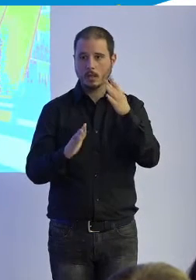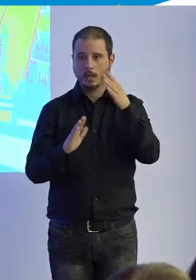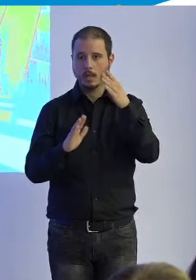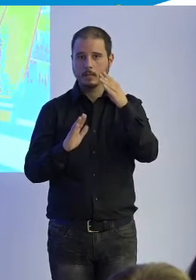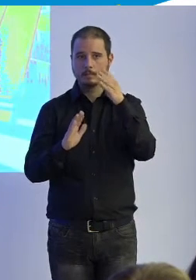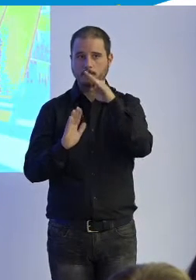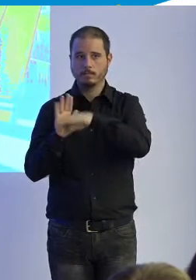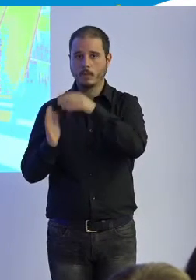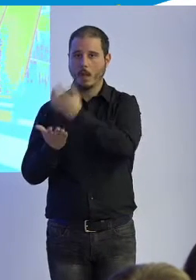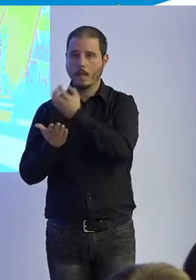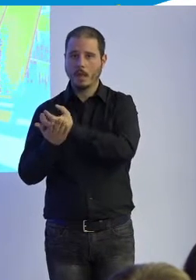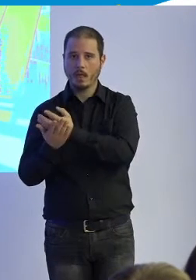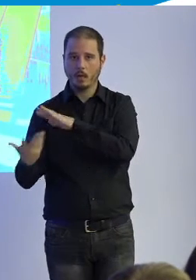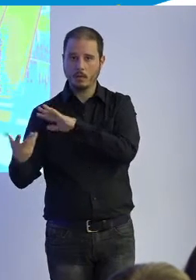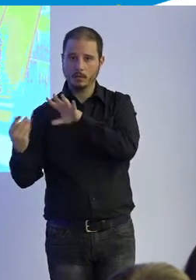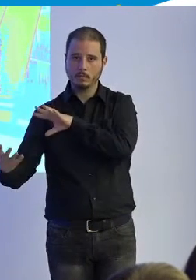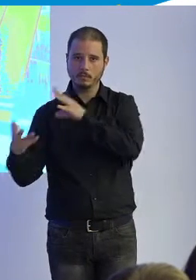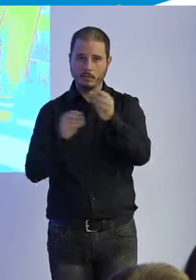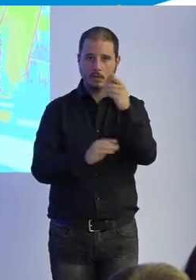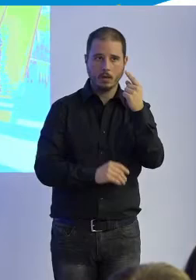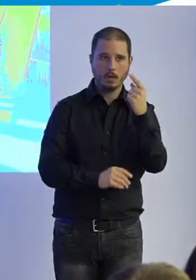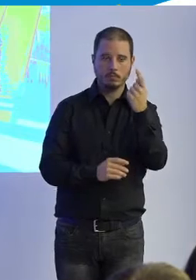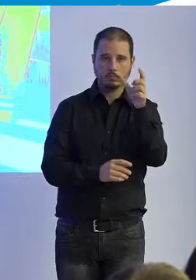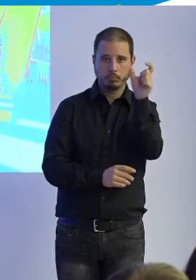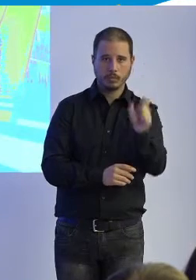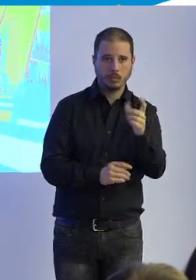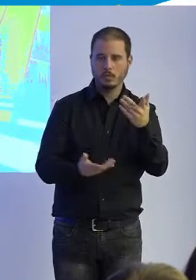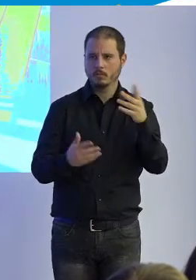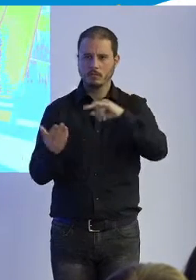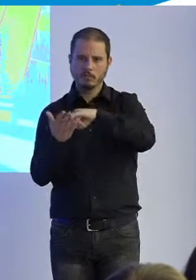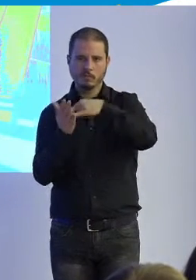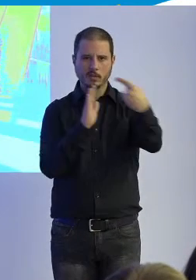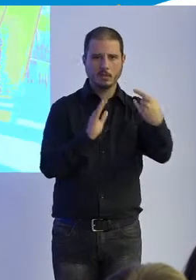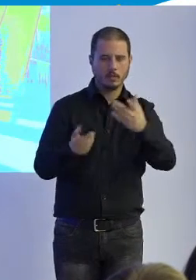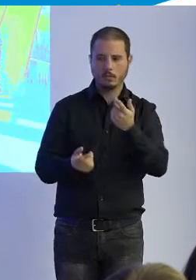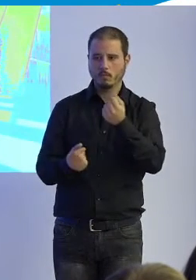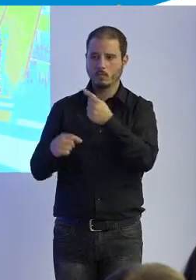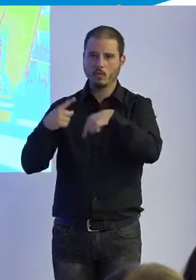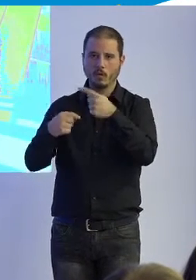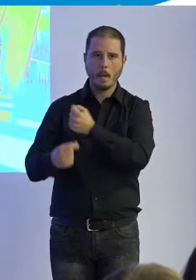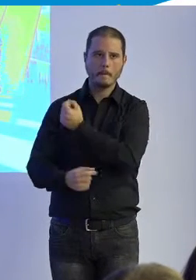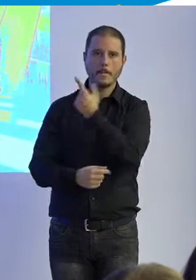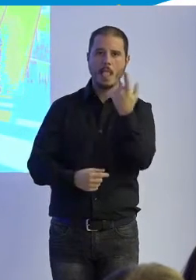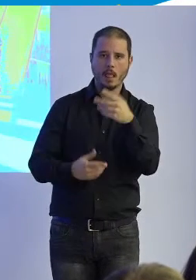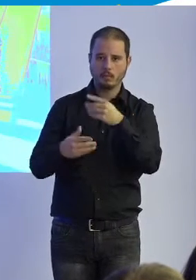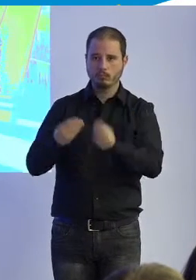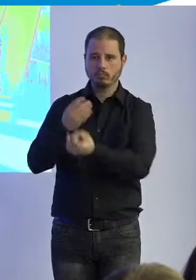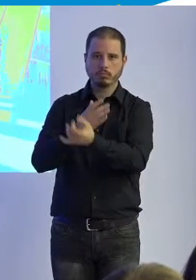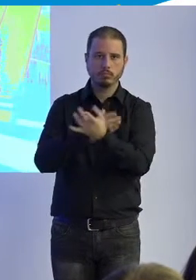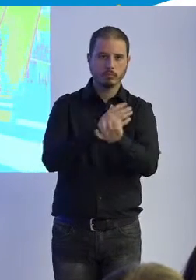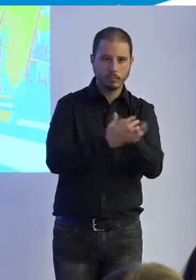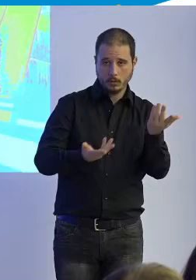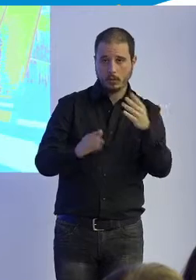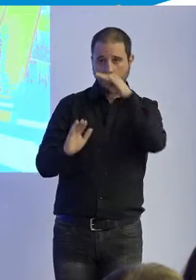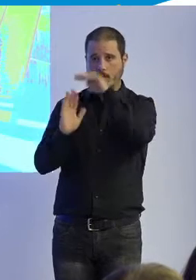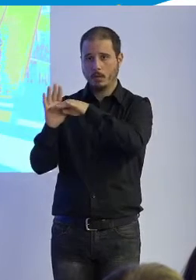sea, no demostradores tecnológicos. Demostradores tecnológicos podemos hacer 1000 cada día. Entonces, el problema es una aplicación para